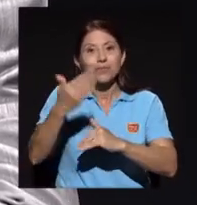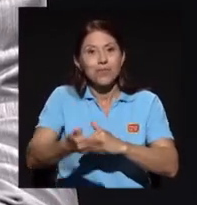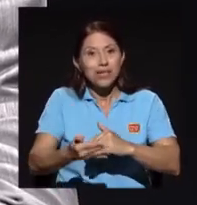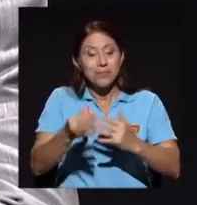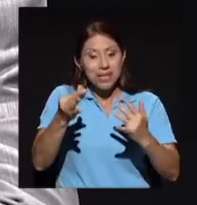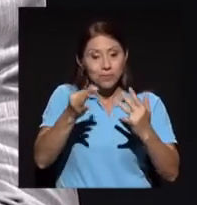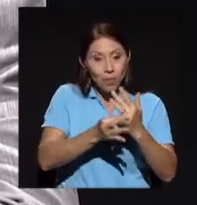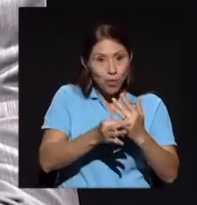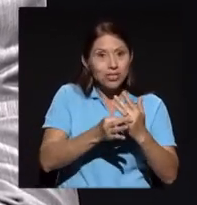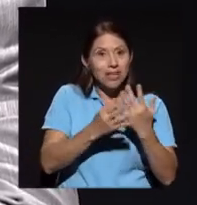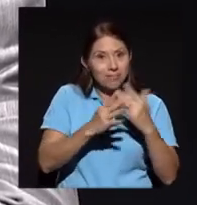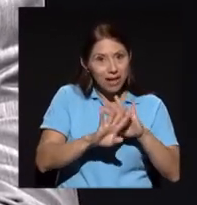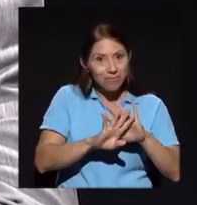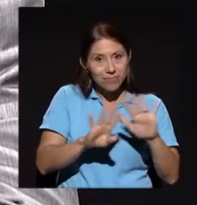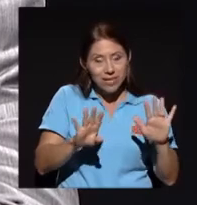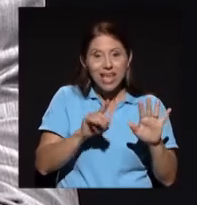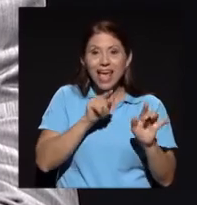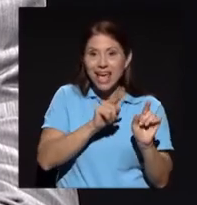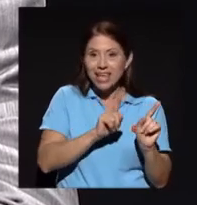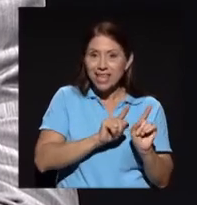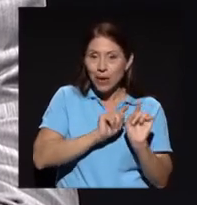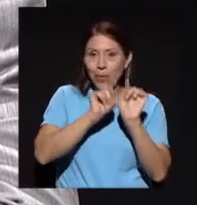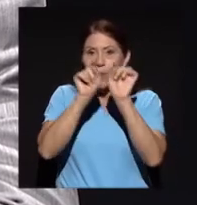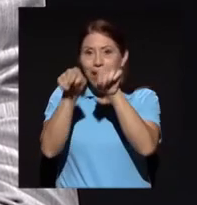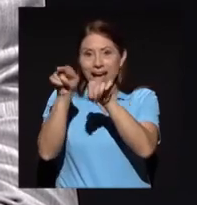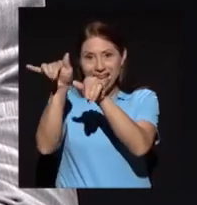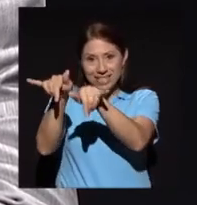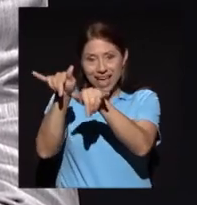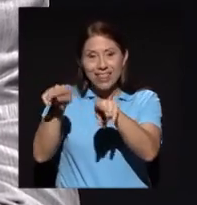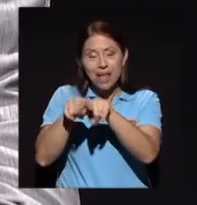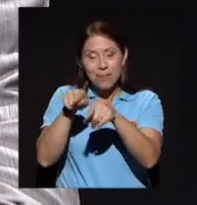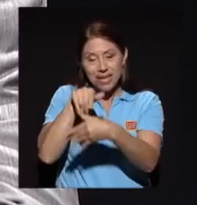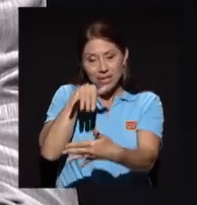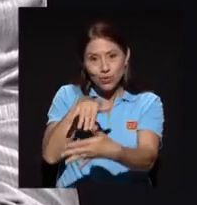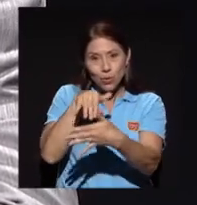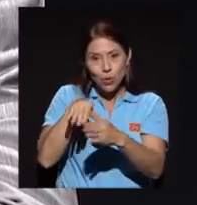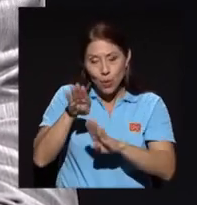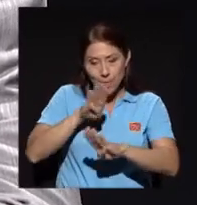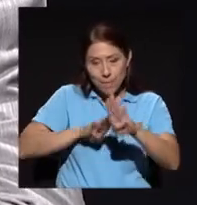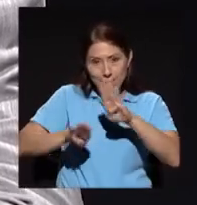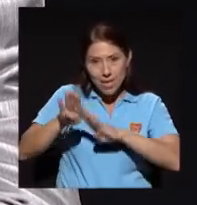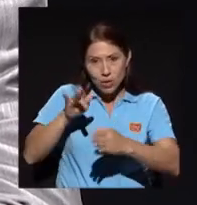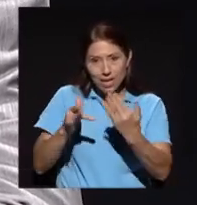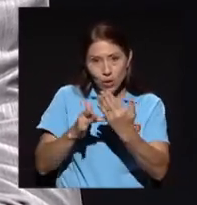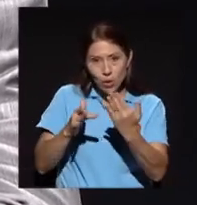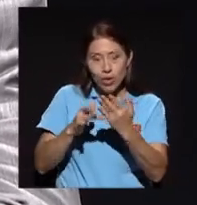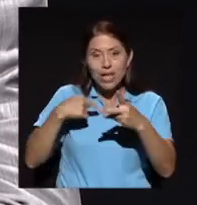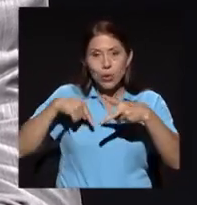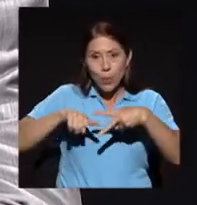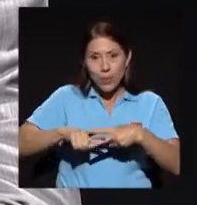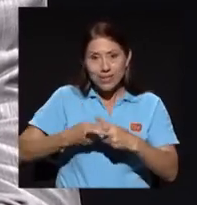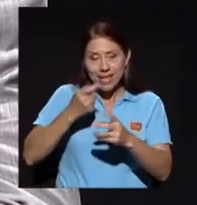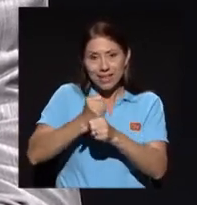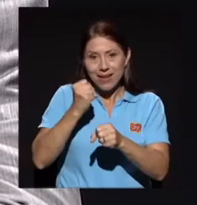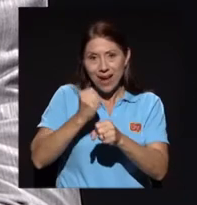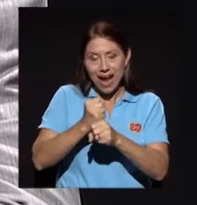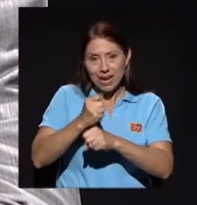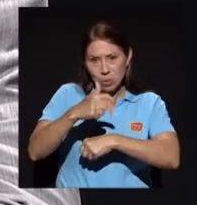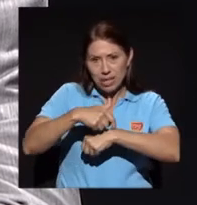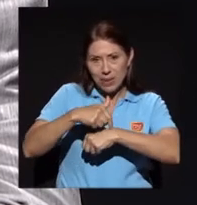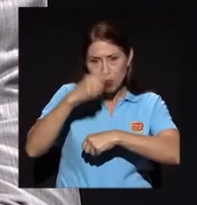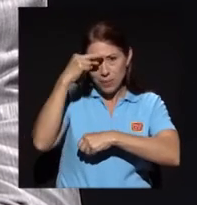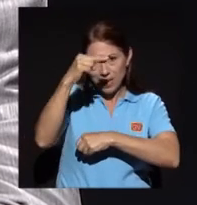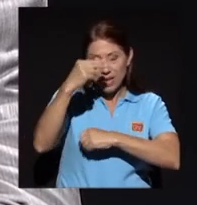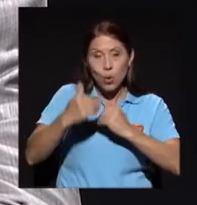se integró y estudió también ella ya su programa de biotecnología, y comencé a trabajar en México un tiempo y luego pues en el